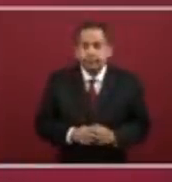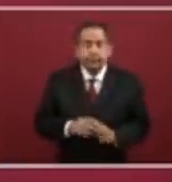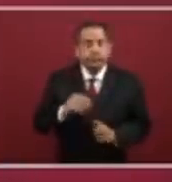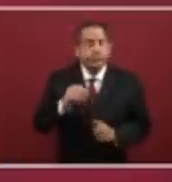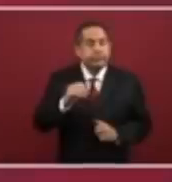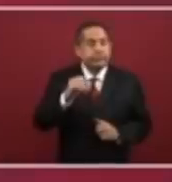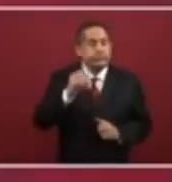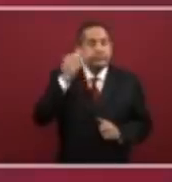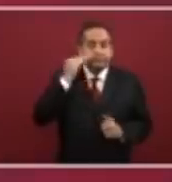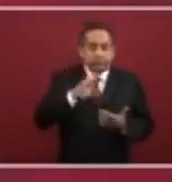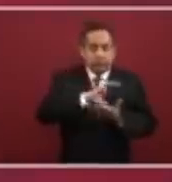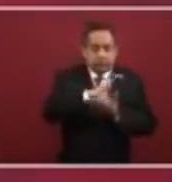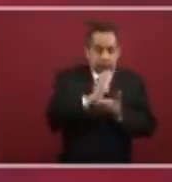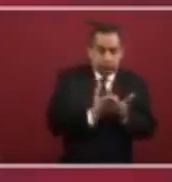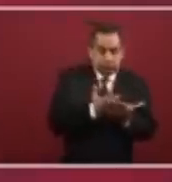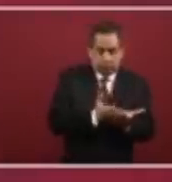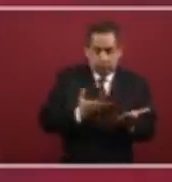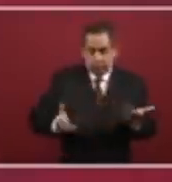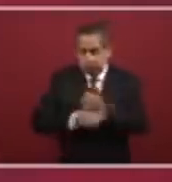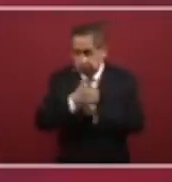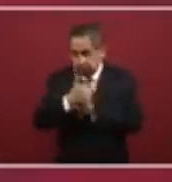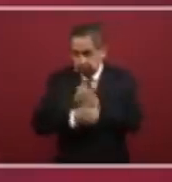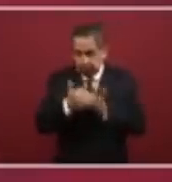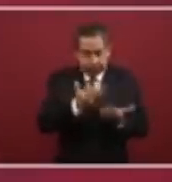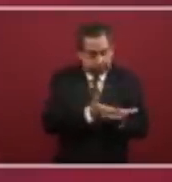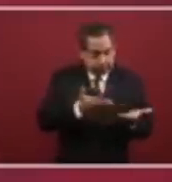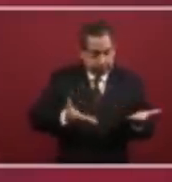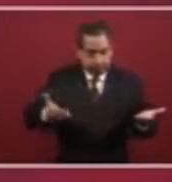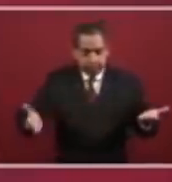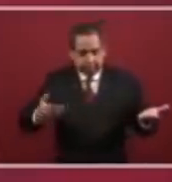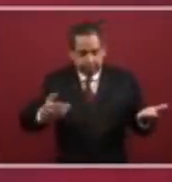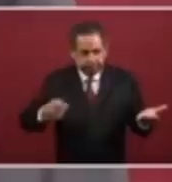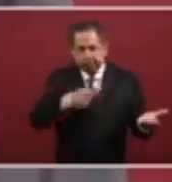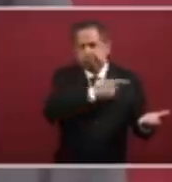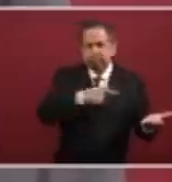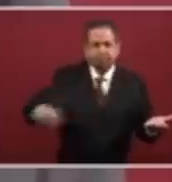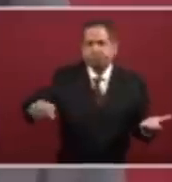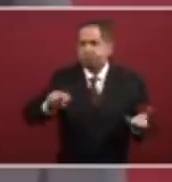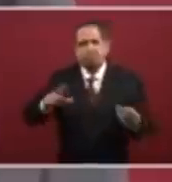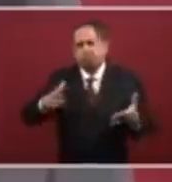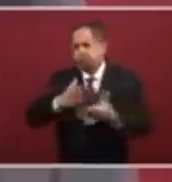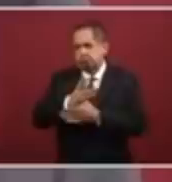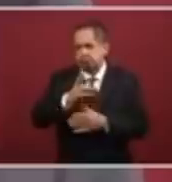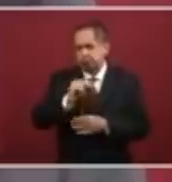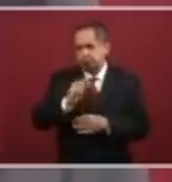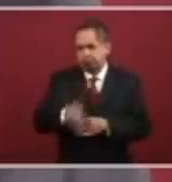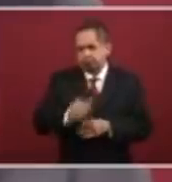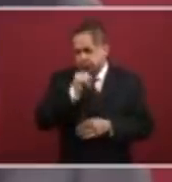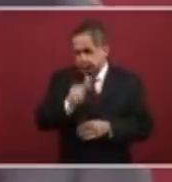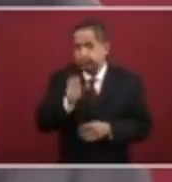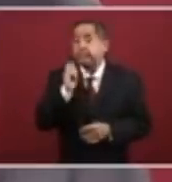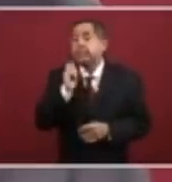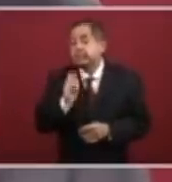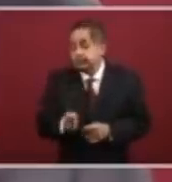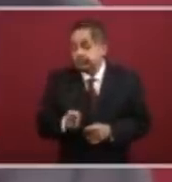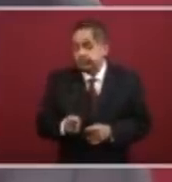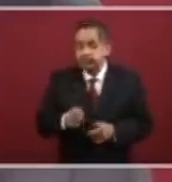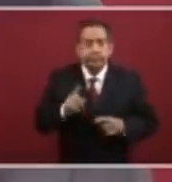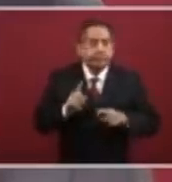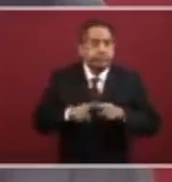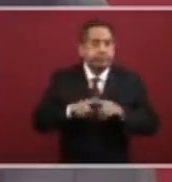licitó en una primera etapa, lo que se declara desierto, es lo